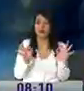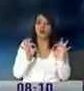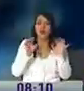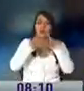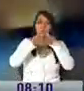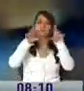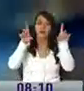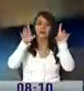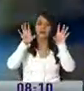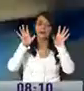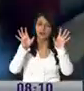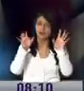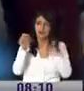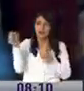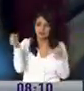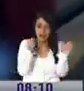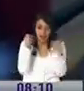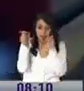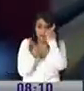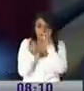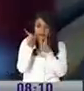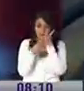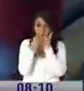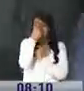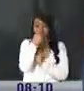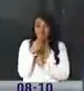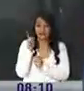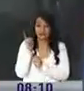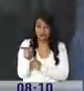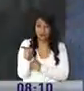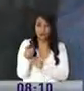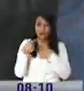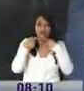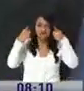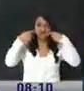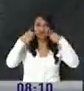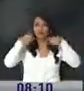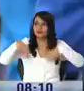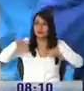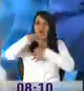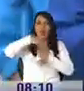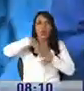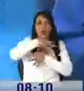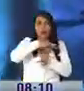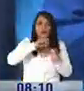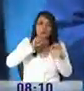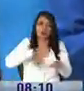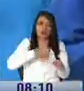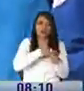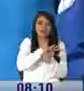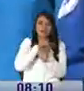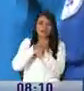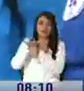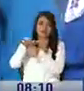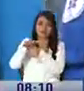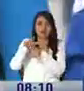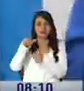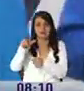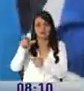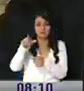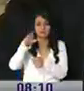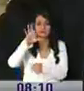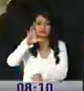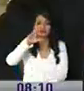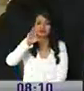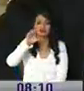entonces a generar noticia eh Para poder generar tendencias falsas se les denomina troll centers pero